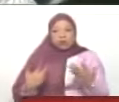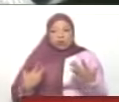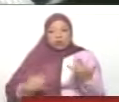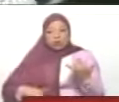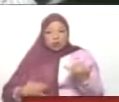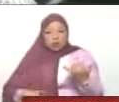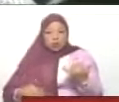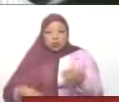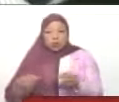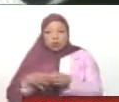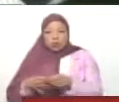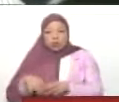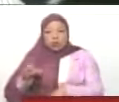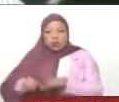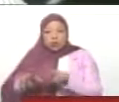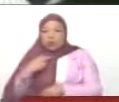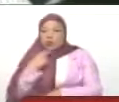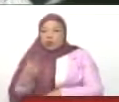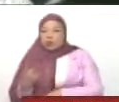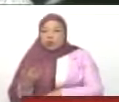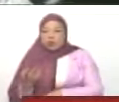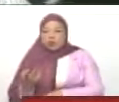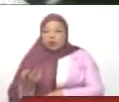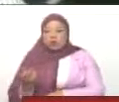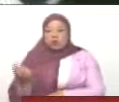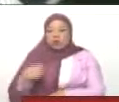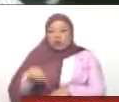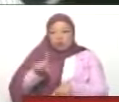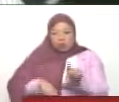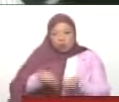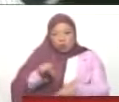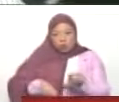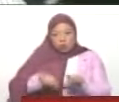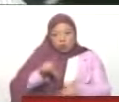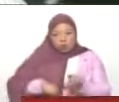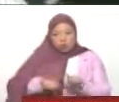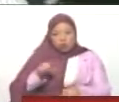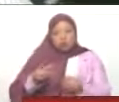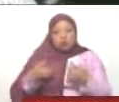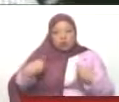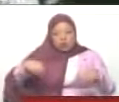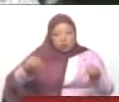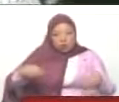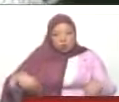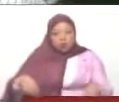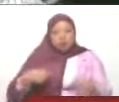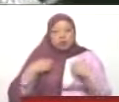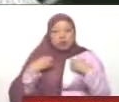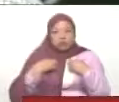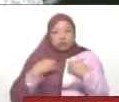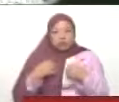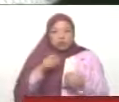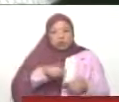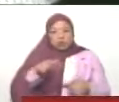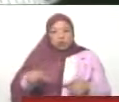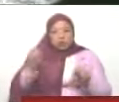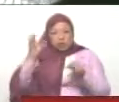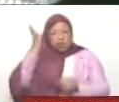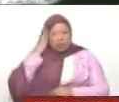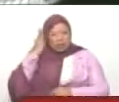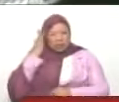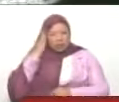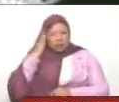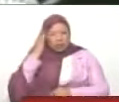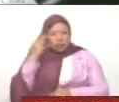un equipo de sonido porque a veces las voces no nos da material, telas para hacer nuestros vestuarios. O sea, ya la gente tiene